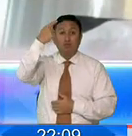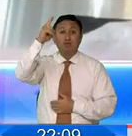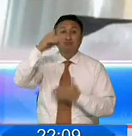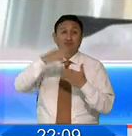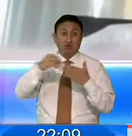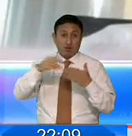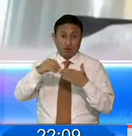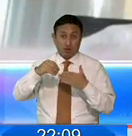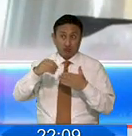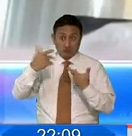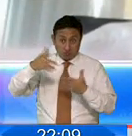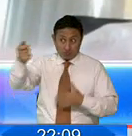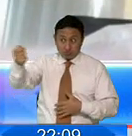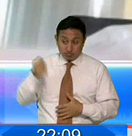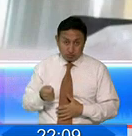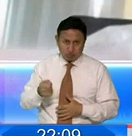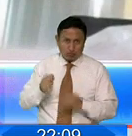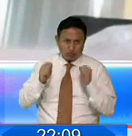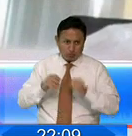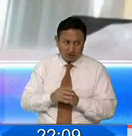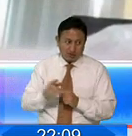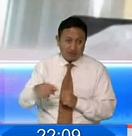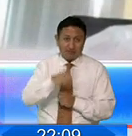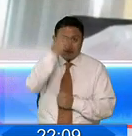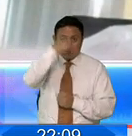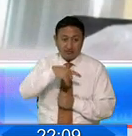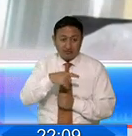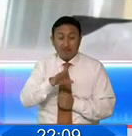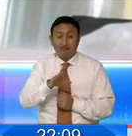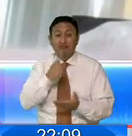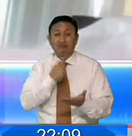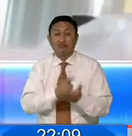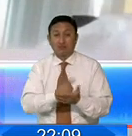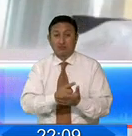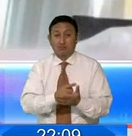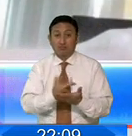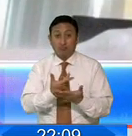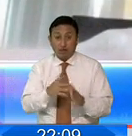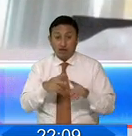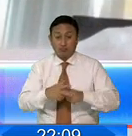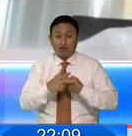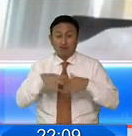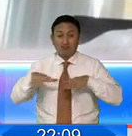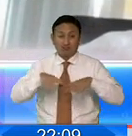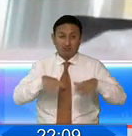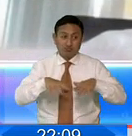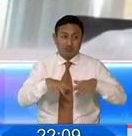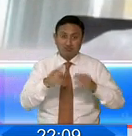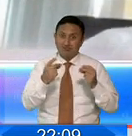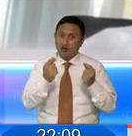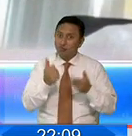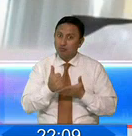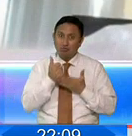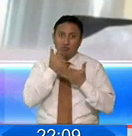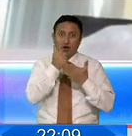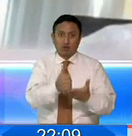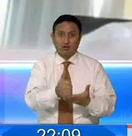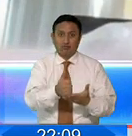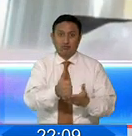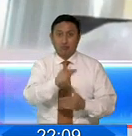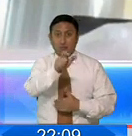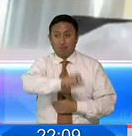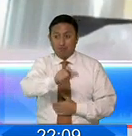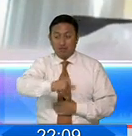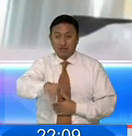en nuestras cuentas para poder tomar decisiones acertadas y emprender acciones que sean coherentes y oportunas para ayudar a